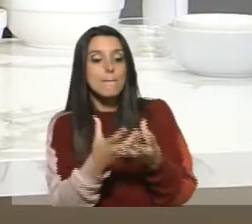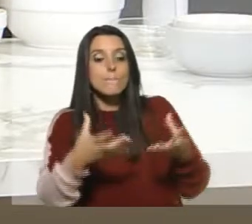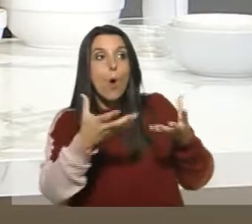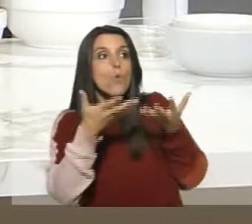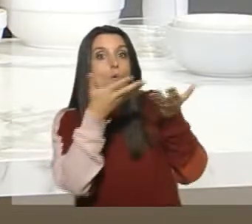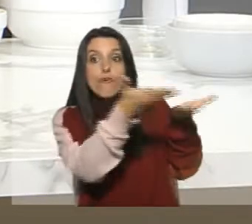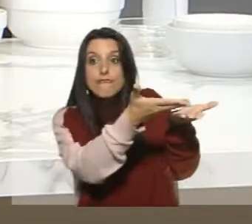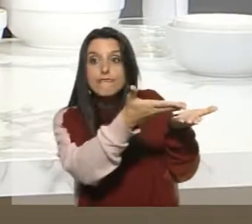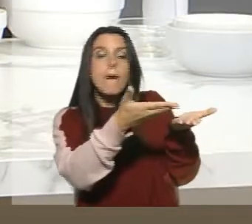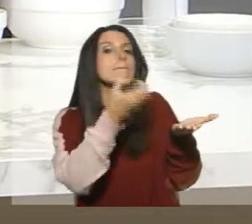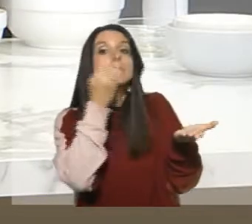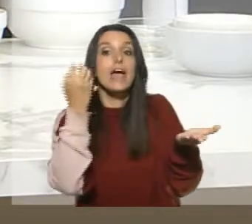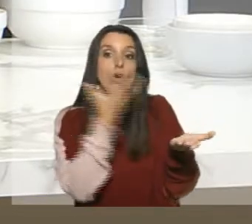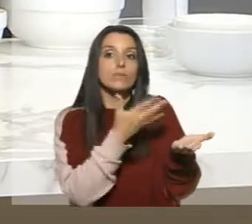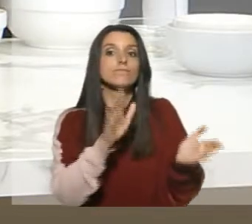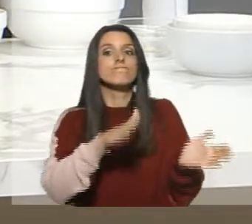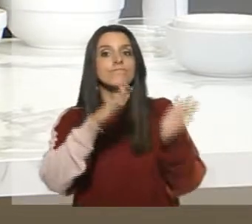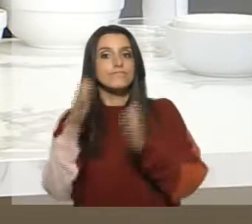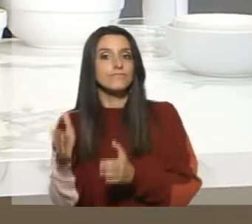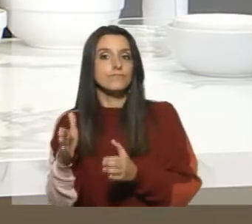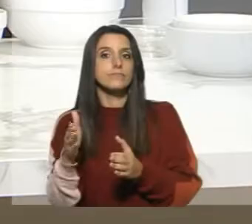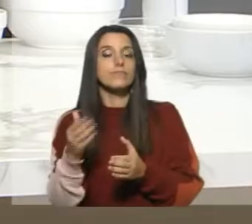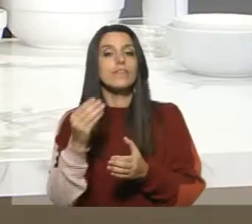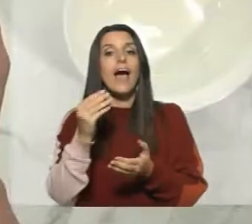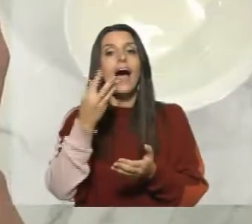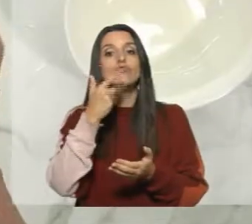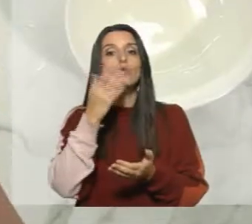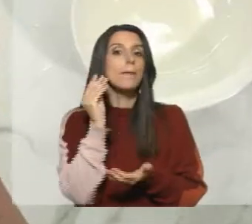freezer, mejor. Mejor. Bien. Le vamos a agregar azúcar impalpable.